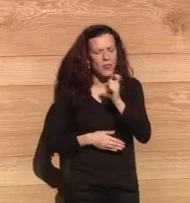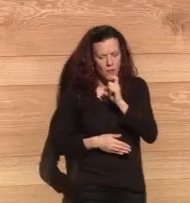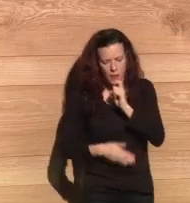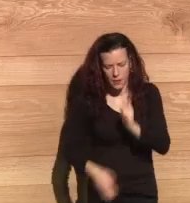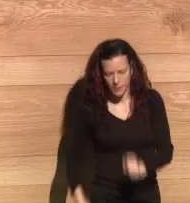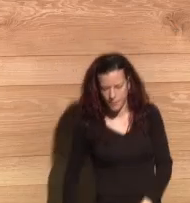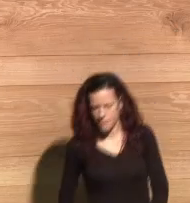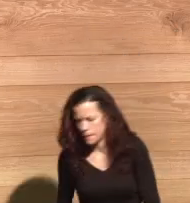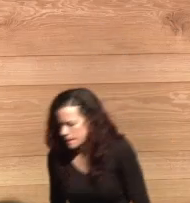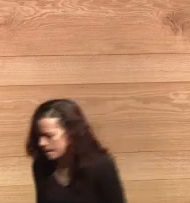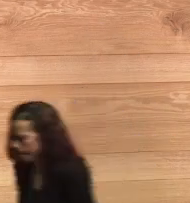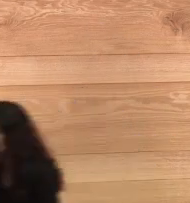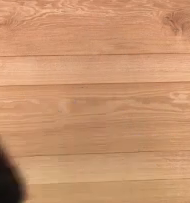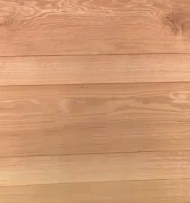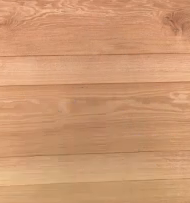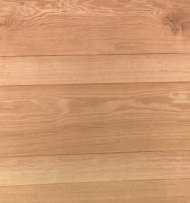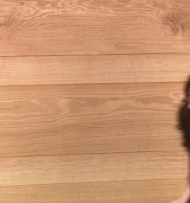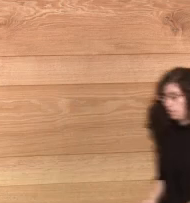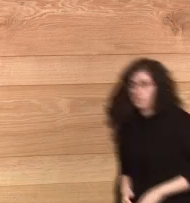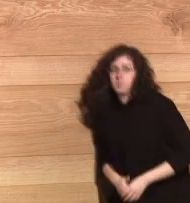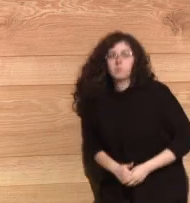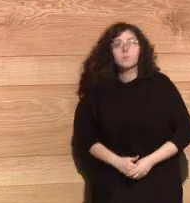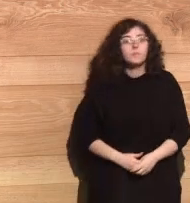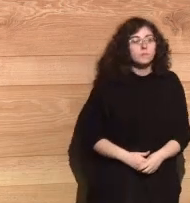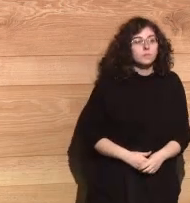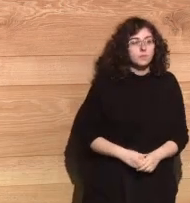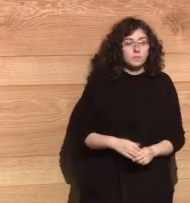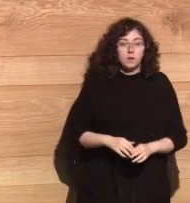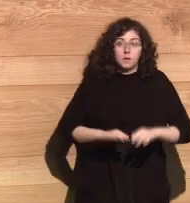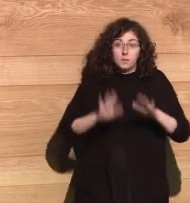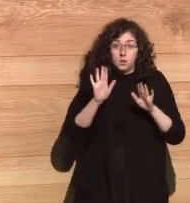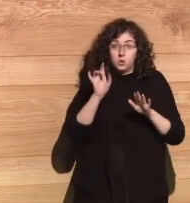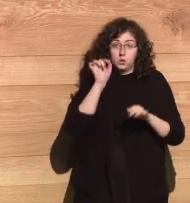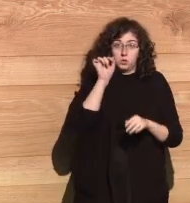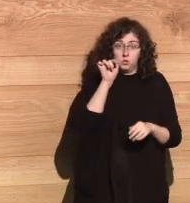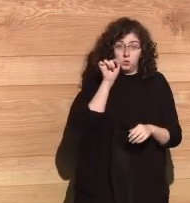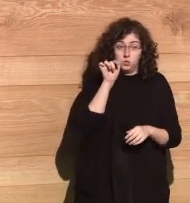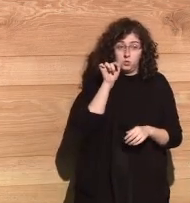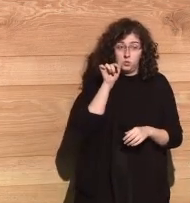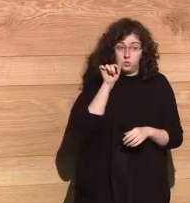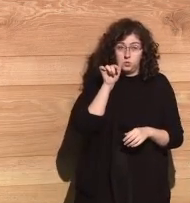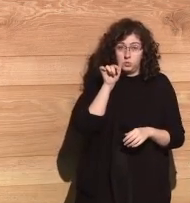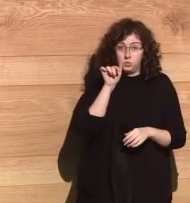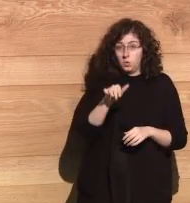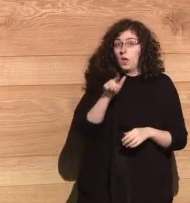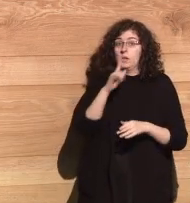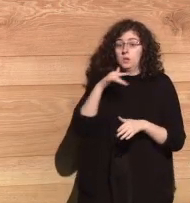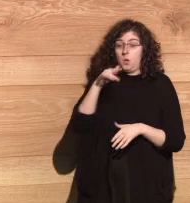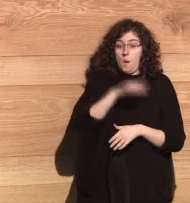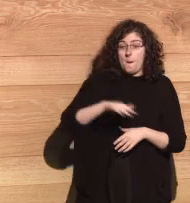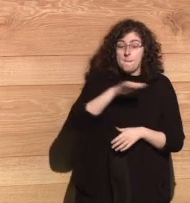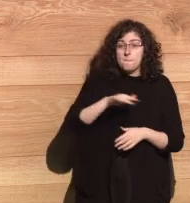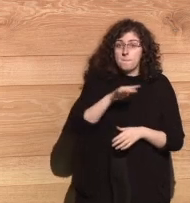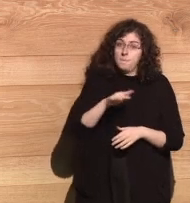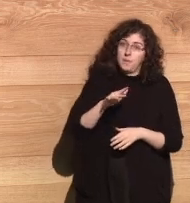difícil. Aún así, has estado fotografiando en Tepito, que Sí. es el barrio bravo de Ciudad de